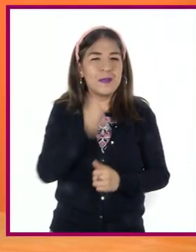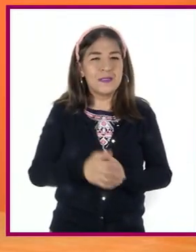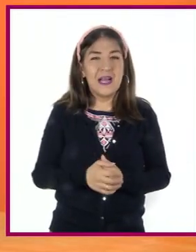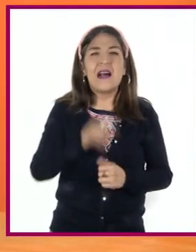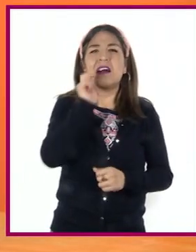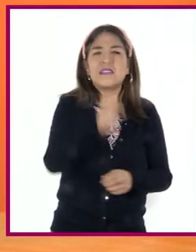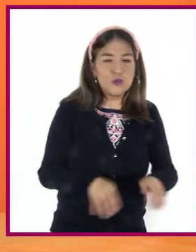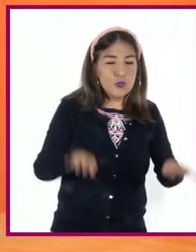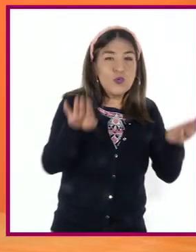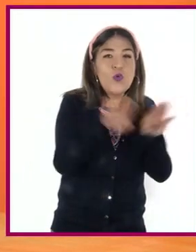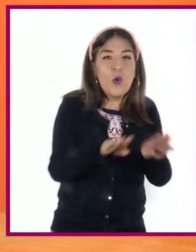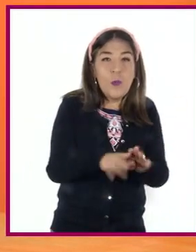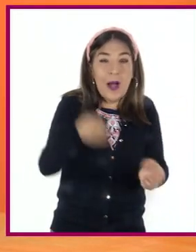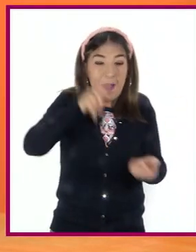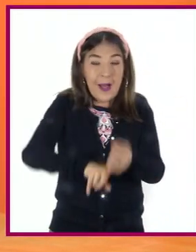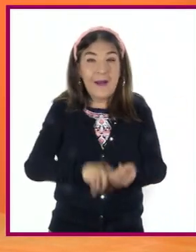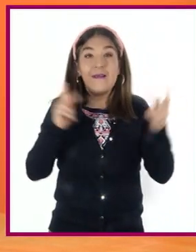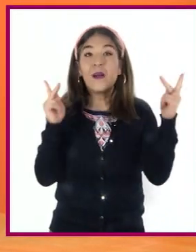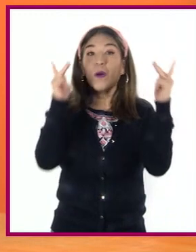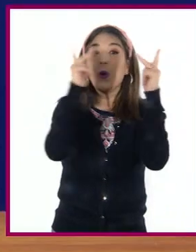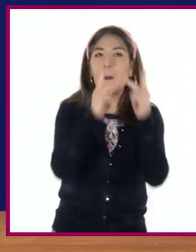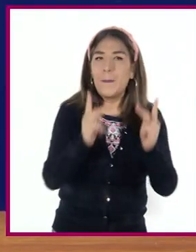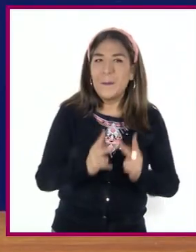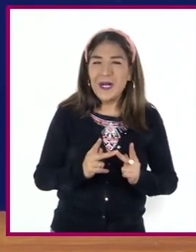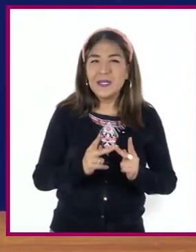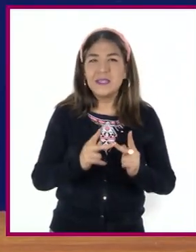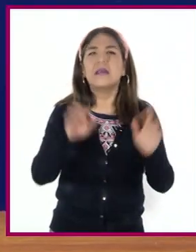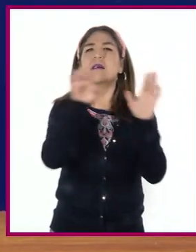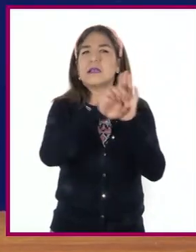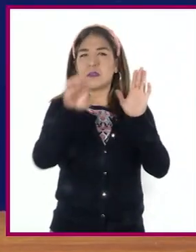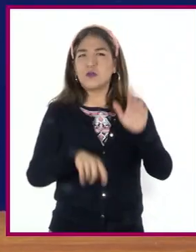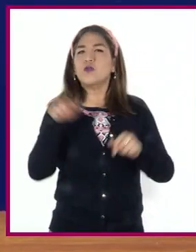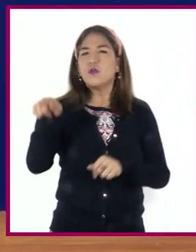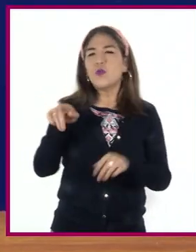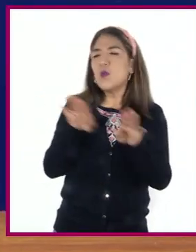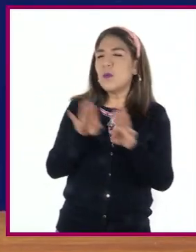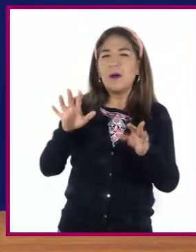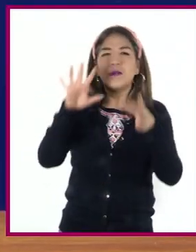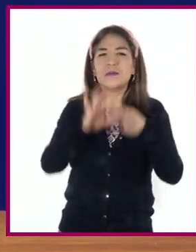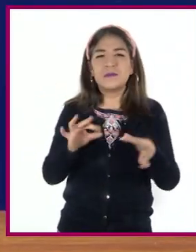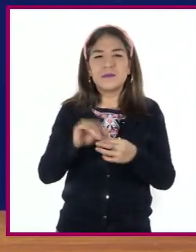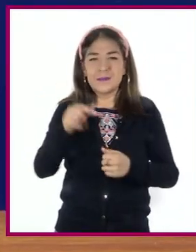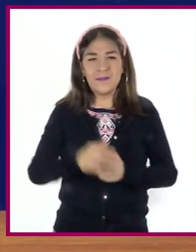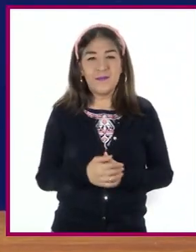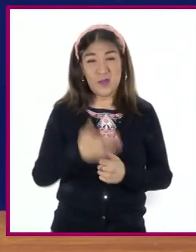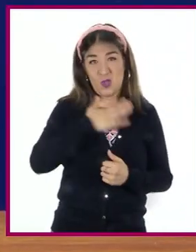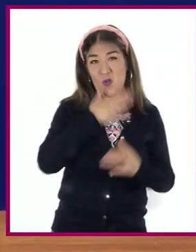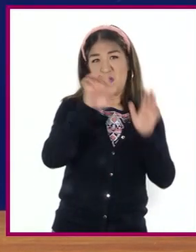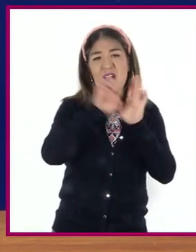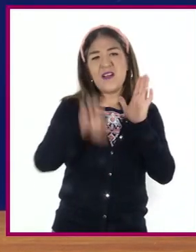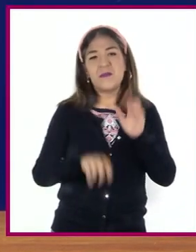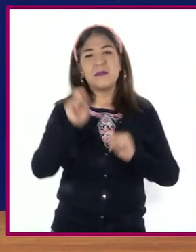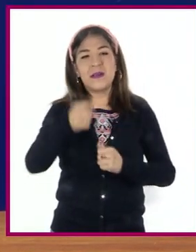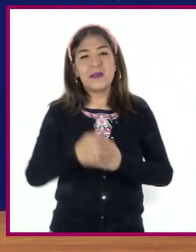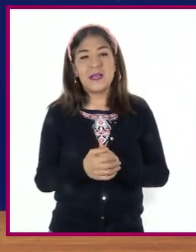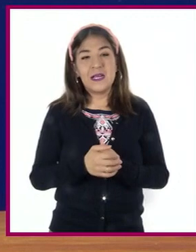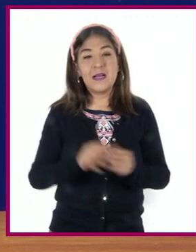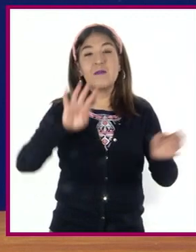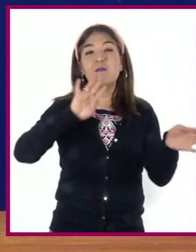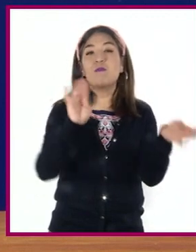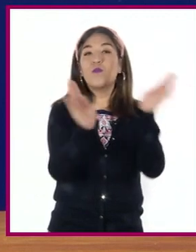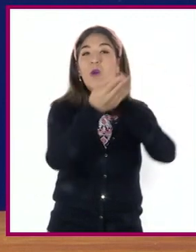veces, cuando recordamos algo doloroso, podemos sentir tristeza o ansiedad. Entonces,